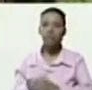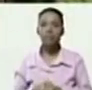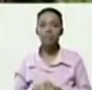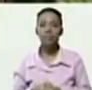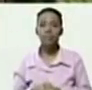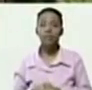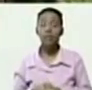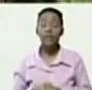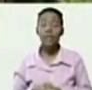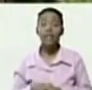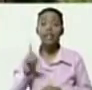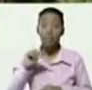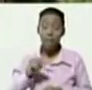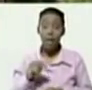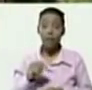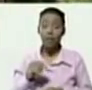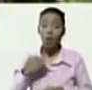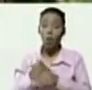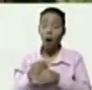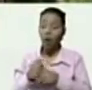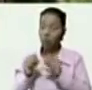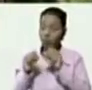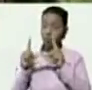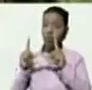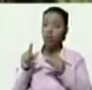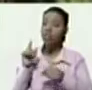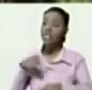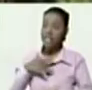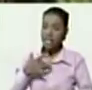Inclusive le llama la atención y le dice: si usted se siente ofendido,